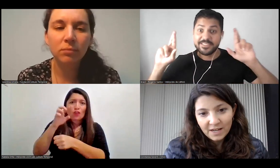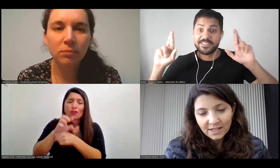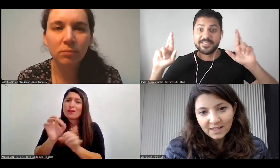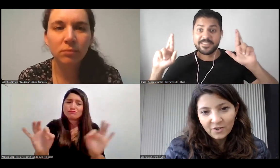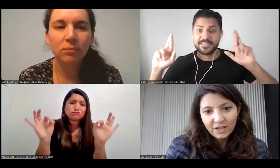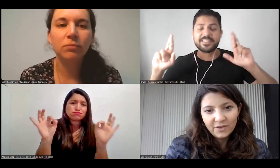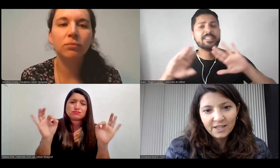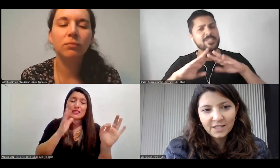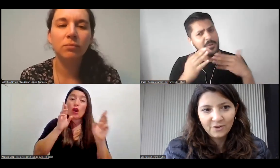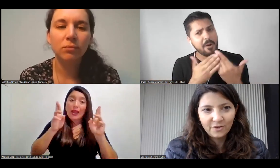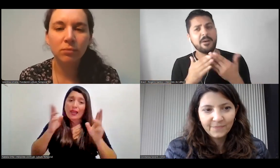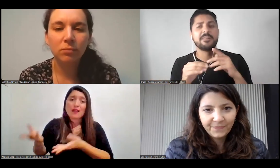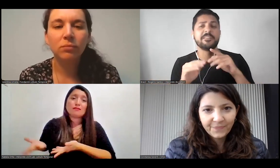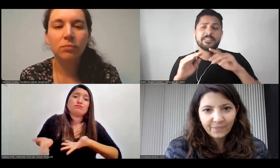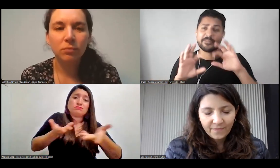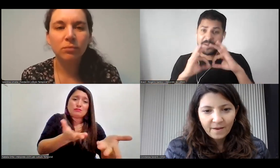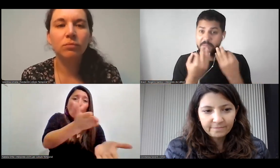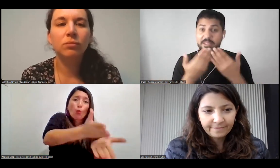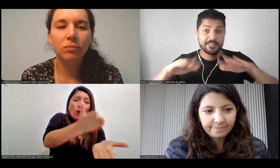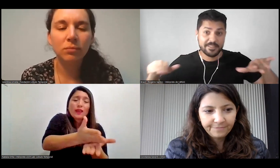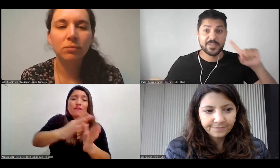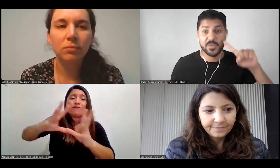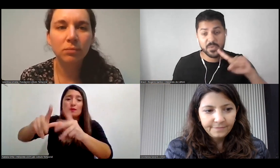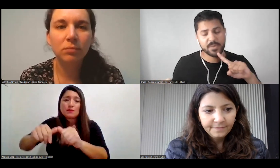y a las familias de los niños y niñas sordos.